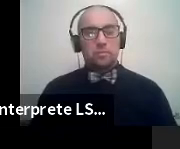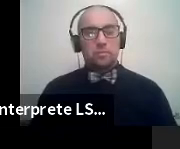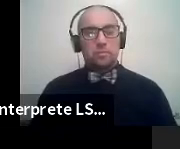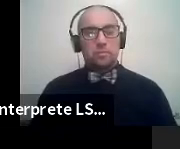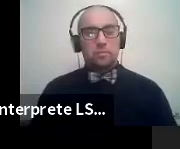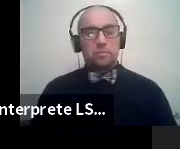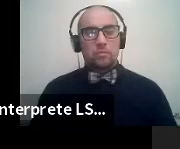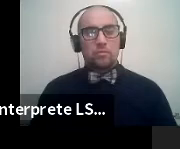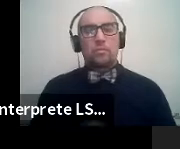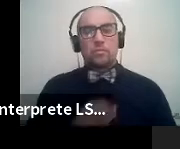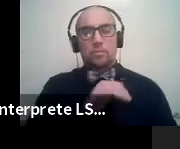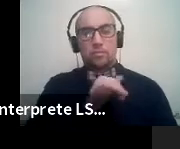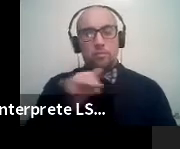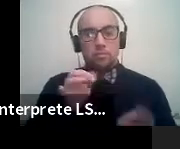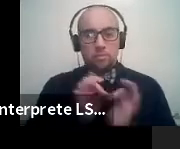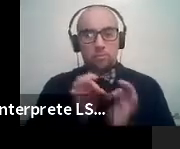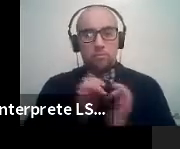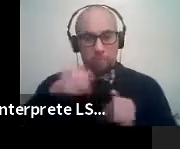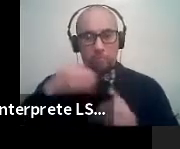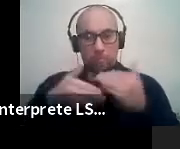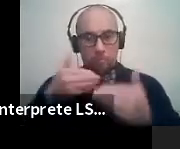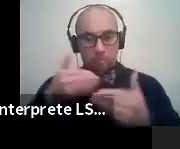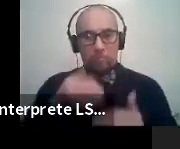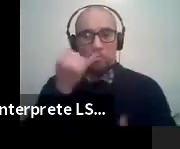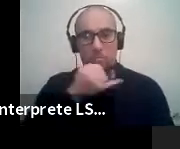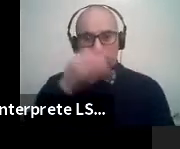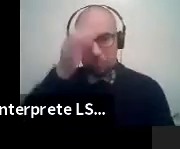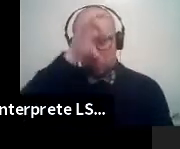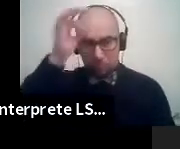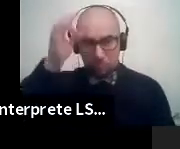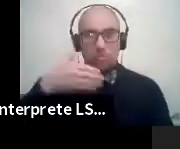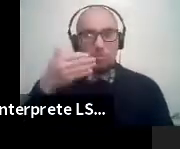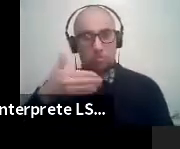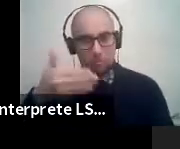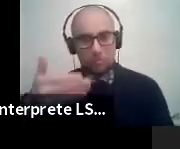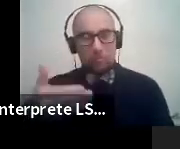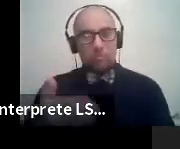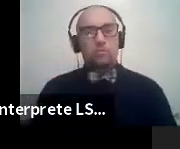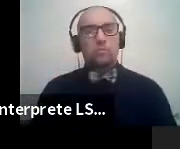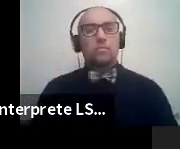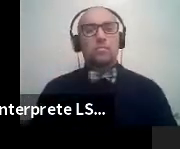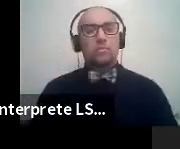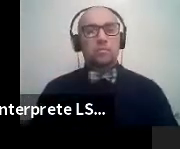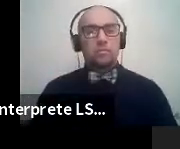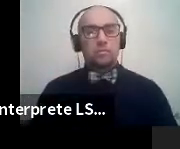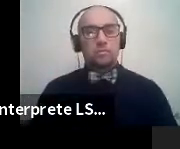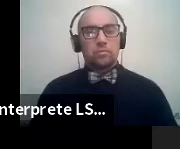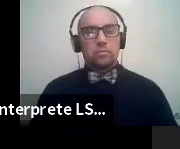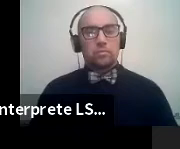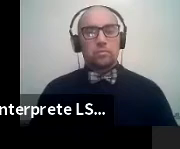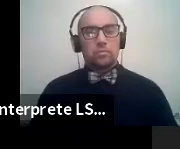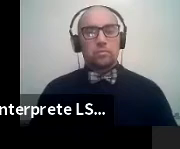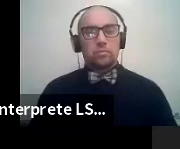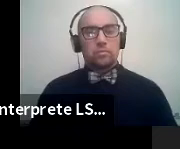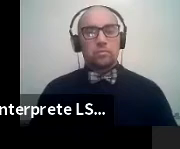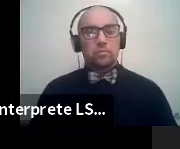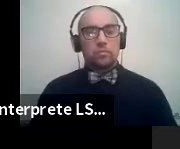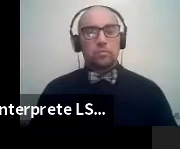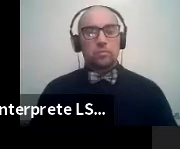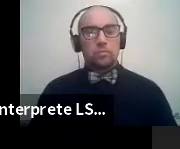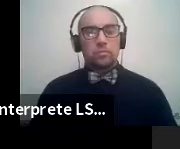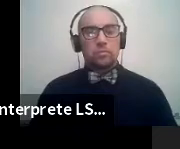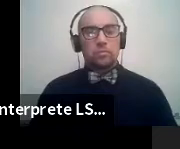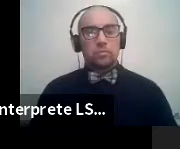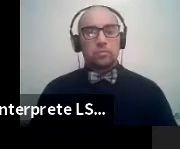ca comesungu tatín, entuimon feitachi, casao, rakin piñelú, kimel tuñam,